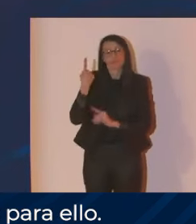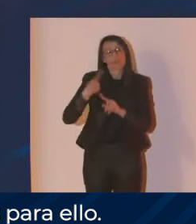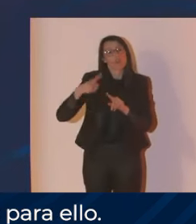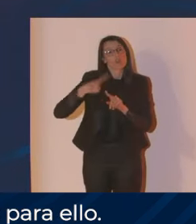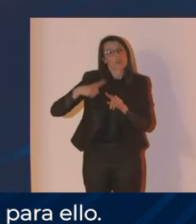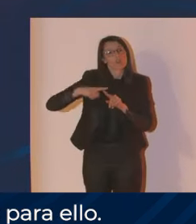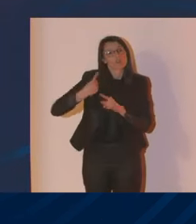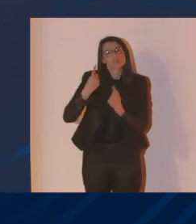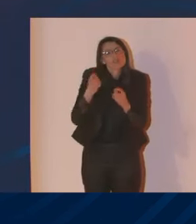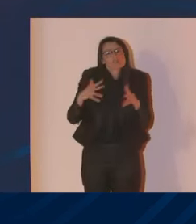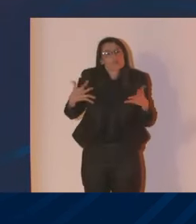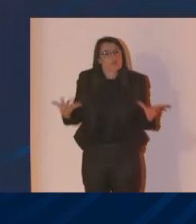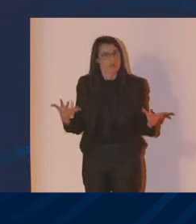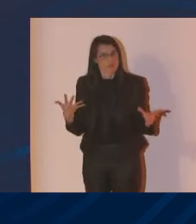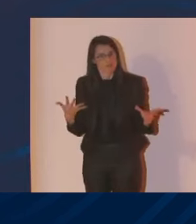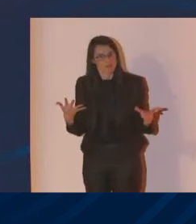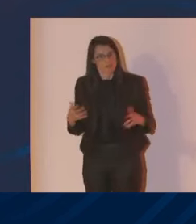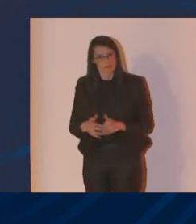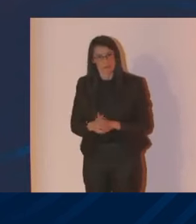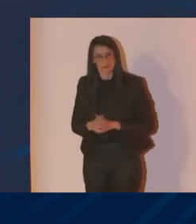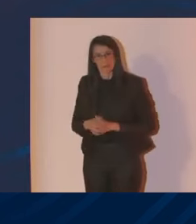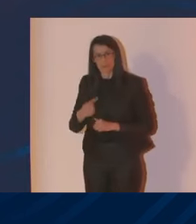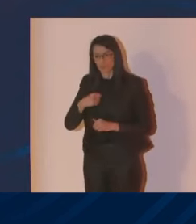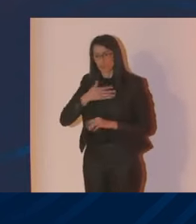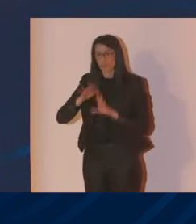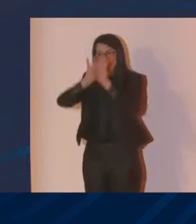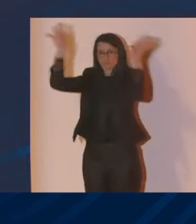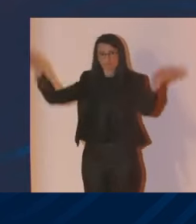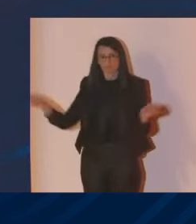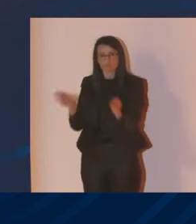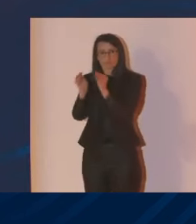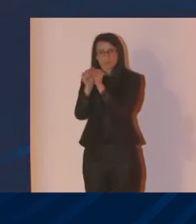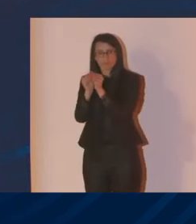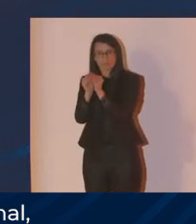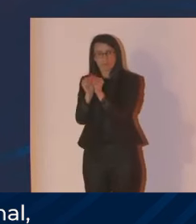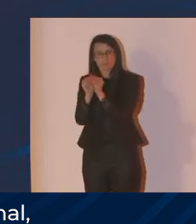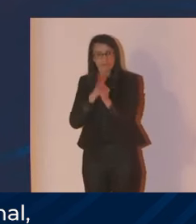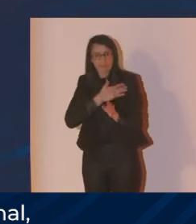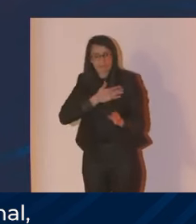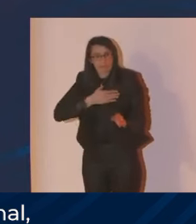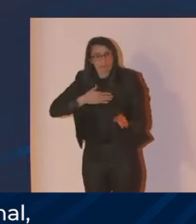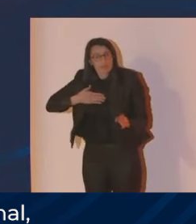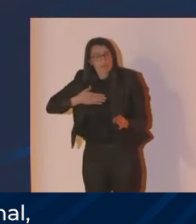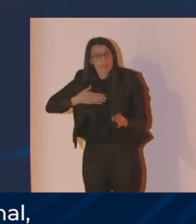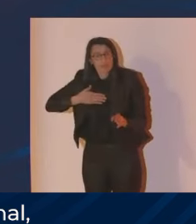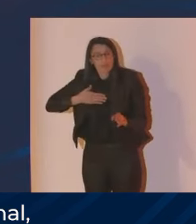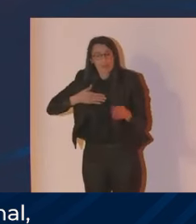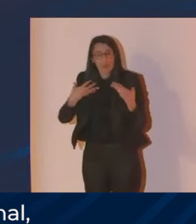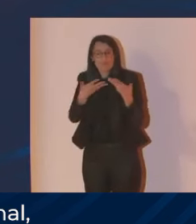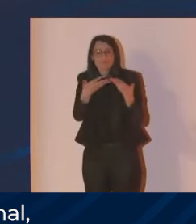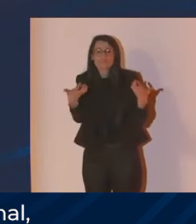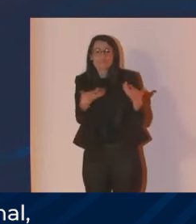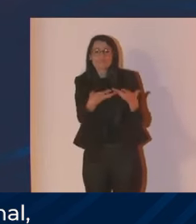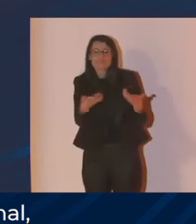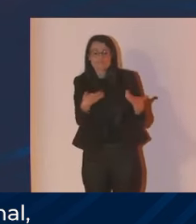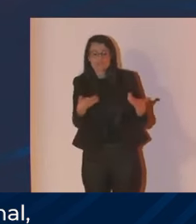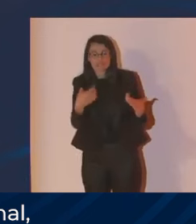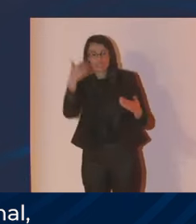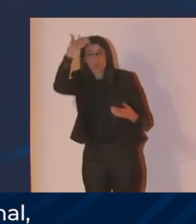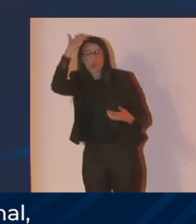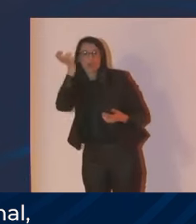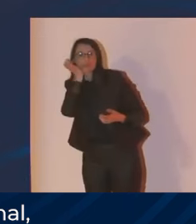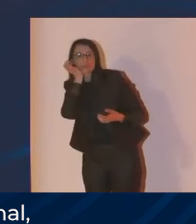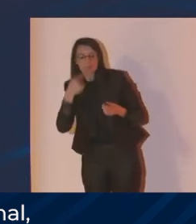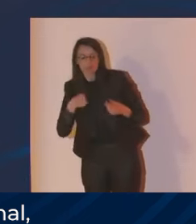para ello. Quiero, para sintetizarlo, tomar prestadas unas palabras de Concepción